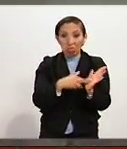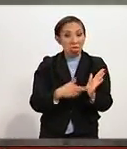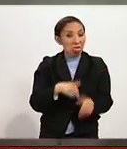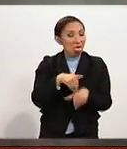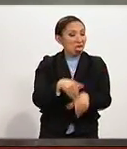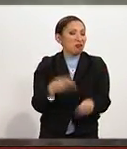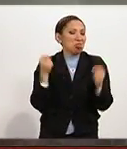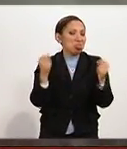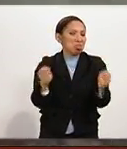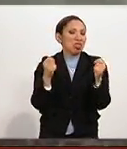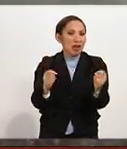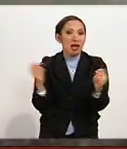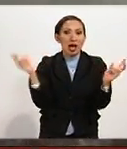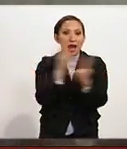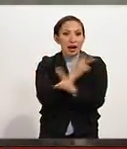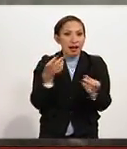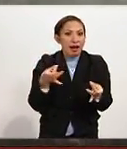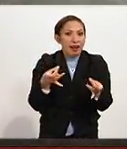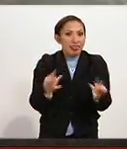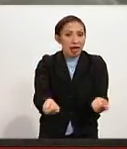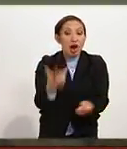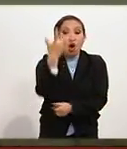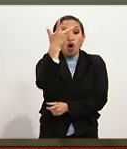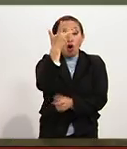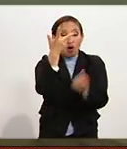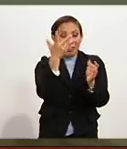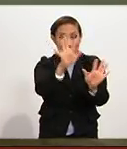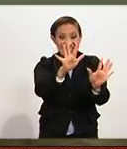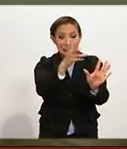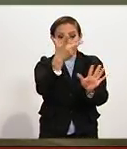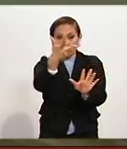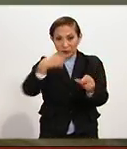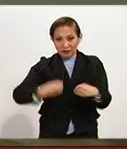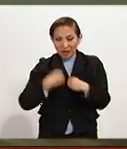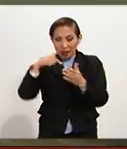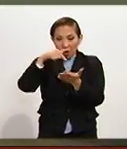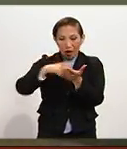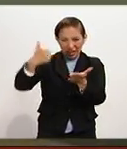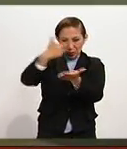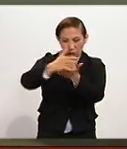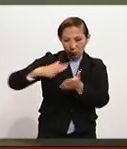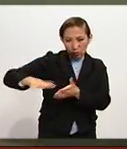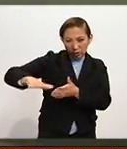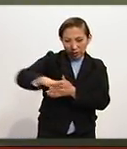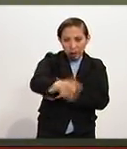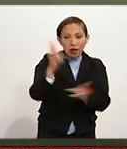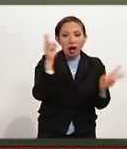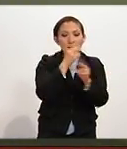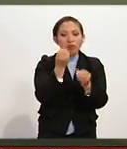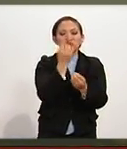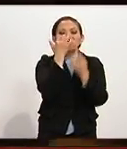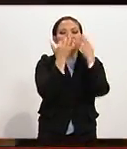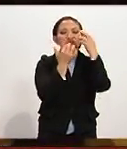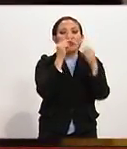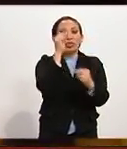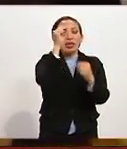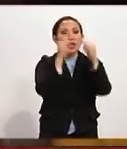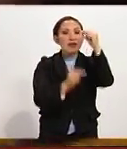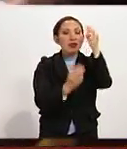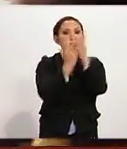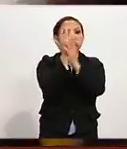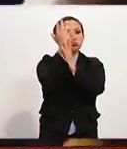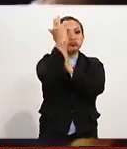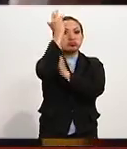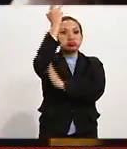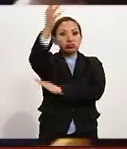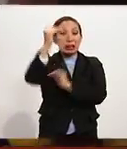normas internacionales de calidad del aire. 8 de cada 10 personas que viven en zonas urbanas respiran aire con niveles de contaminación